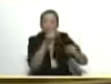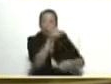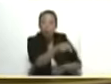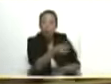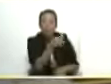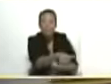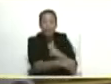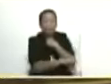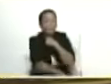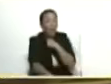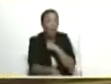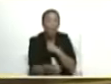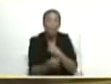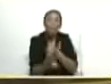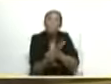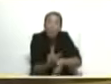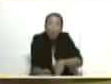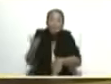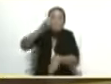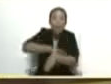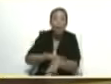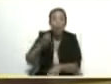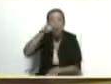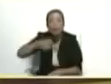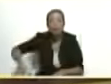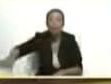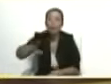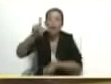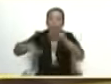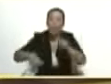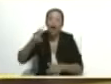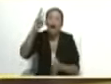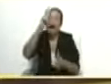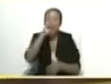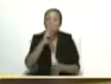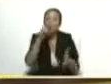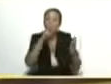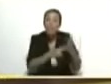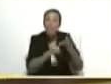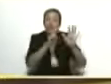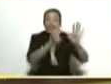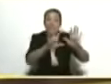Lo peor fue lo que le hicieron al país. Año 2016.